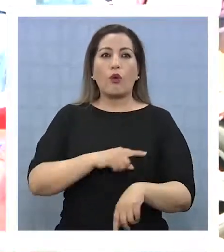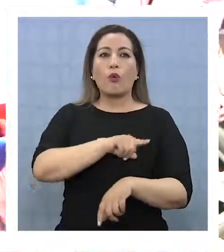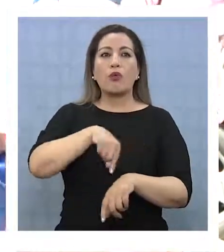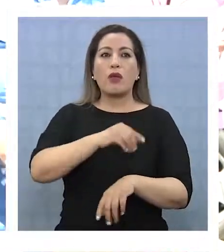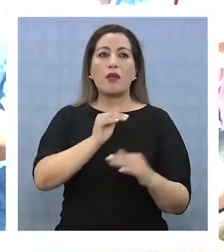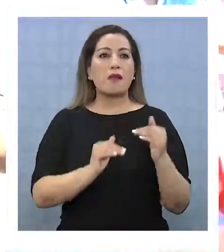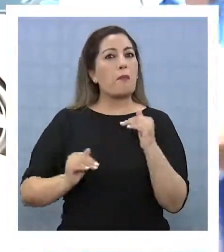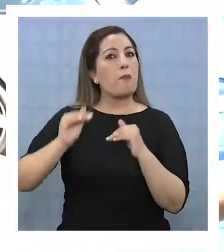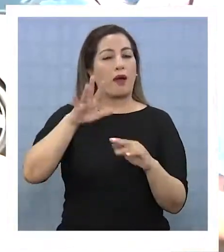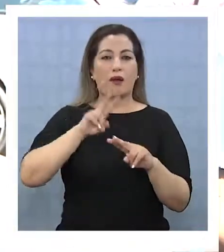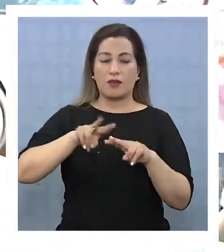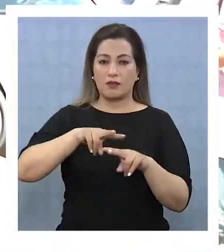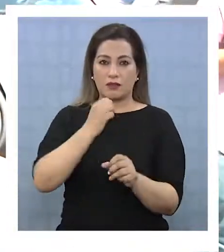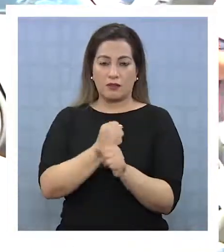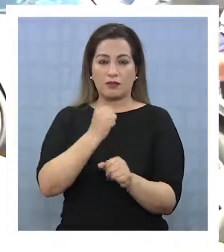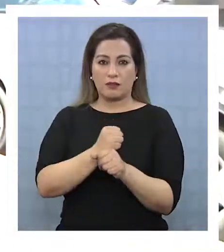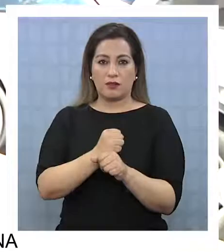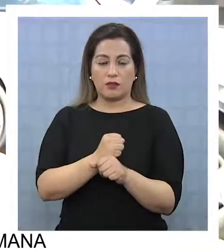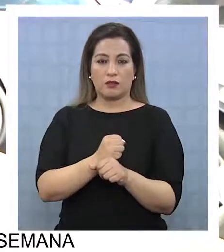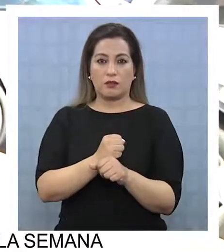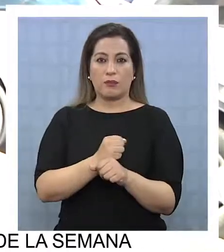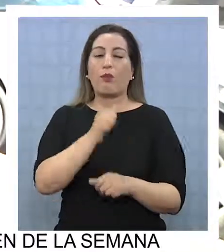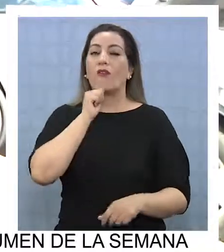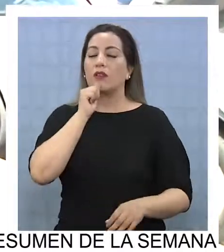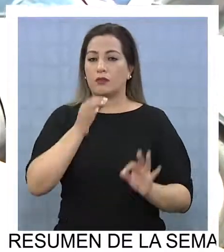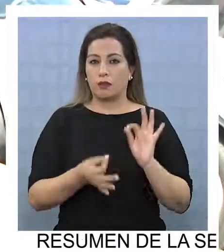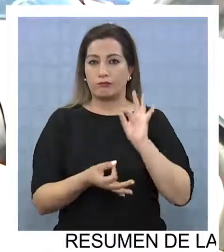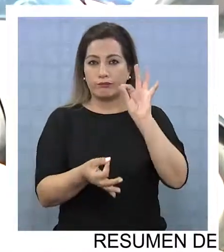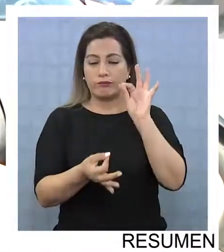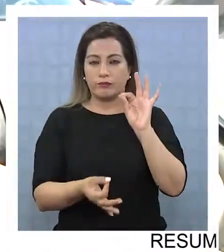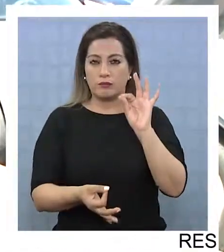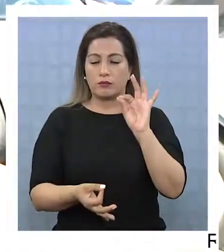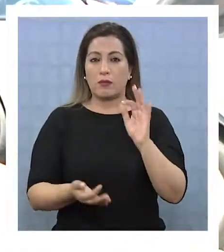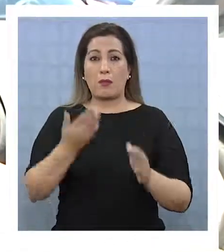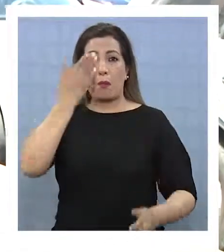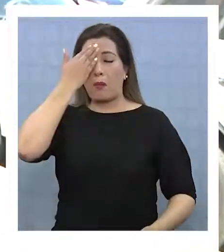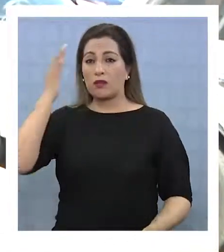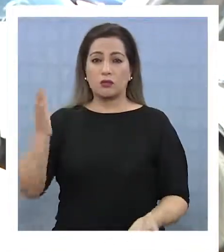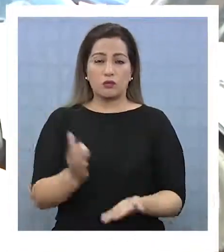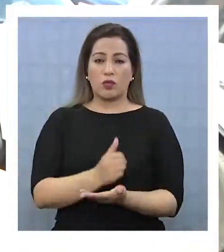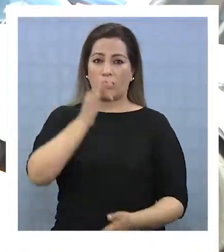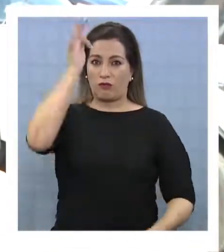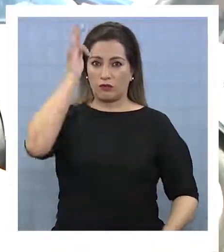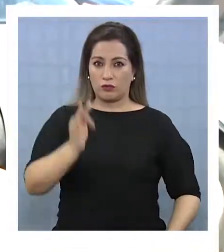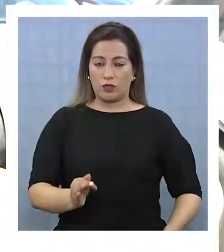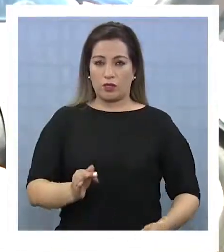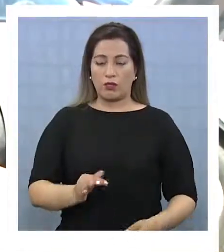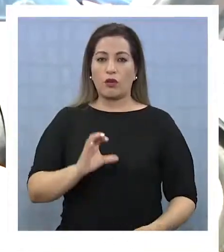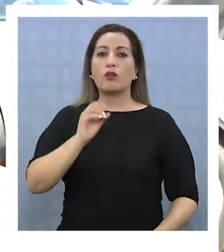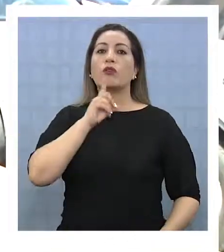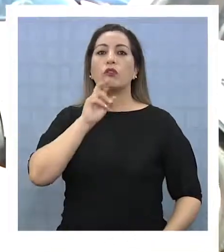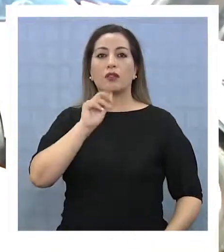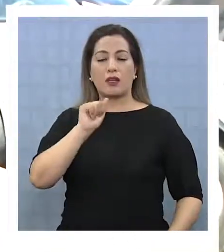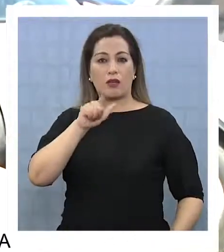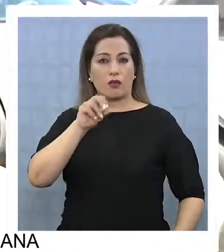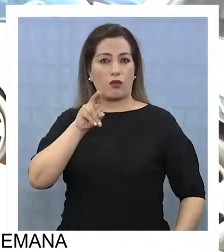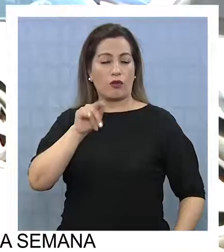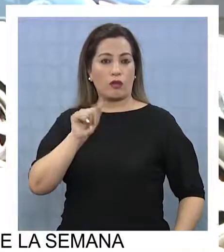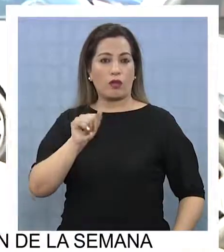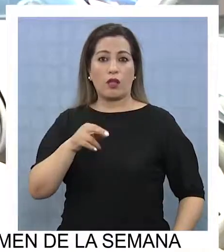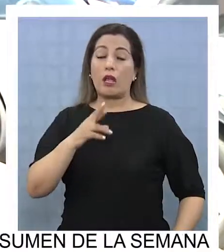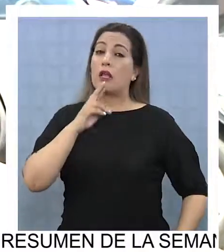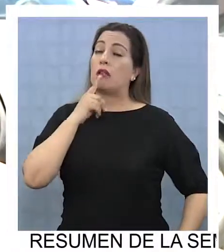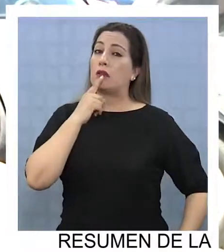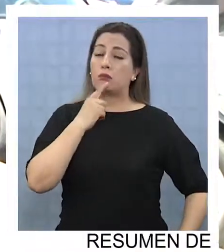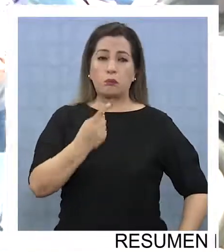que se harían, entre comillas, digo, porque no ha sido demostrado todavía, mal remuneradas al personal de la Contraloría. Él hizo consultas de manera bastante